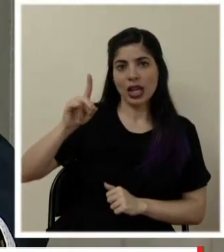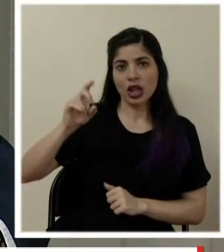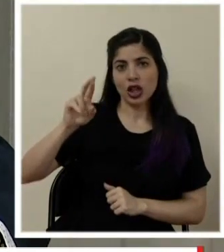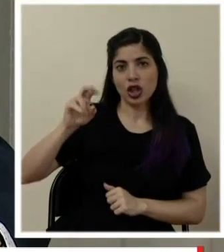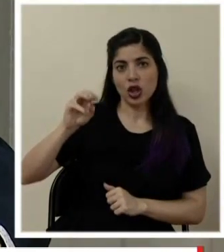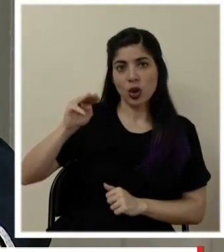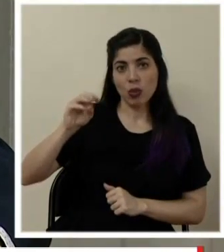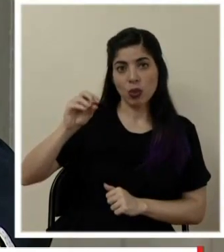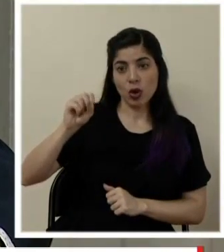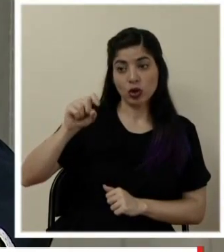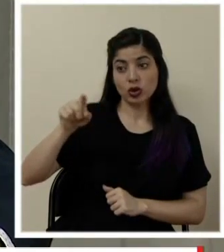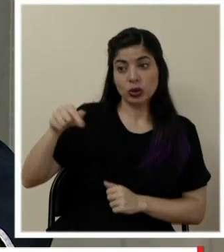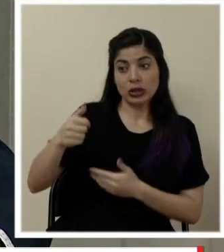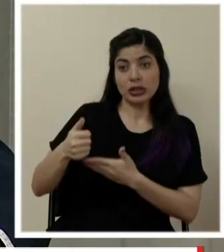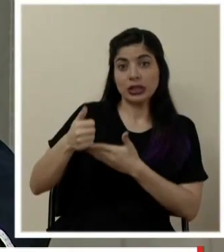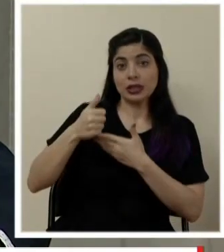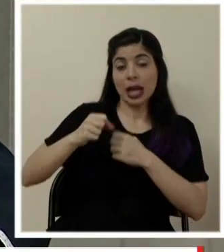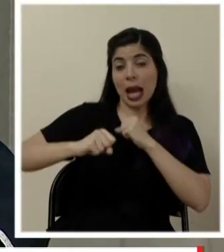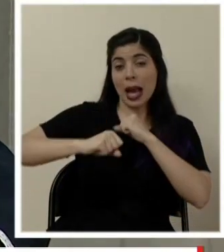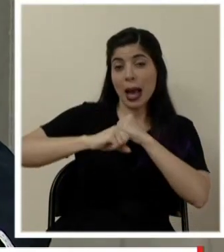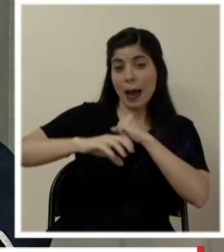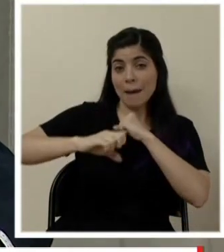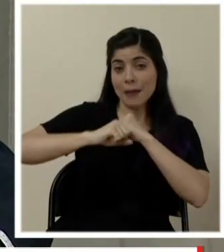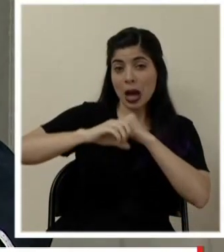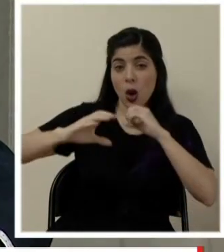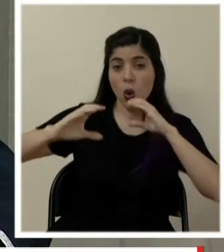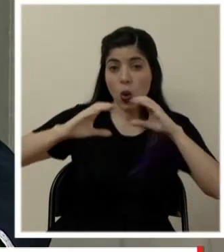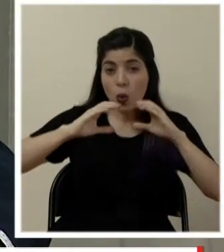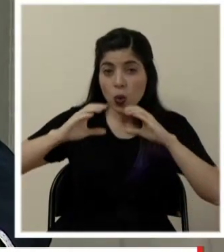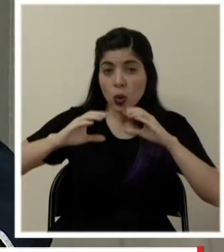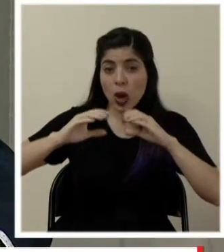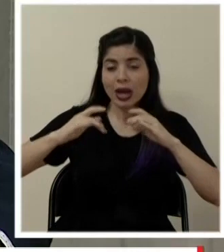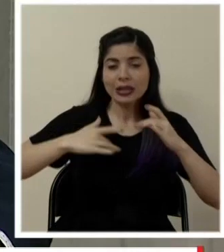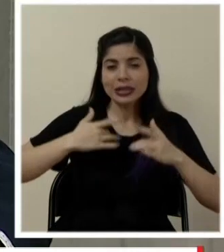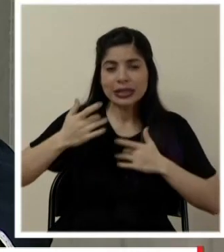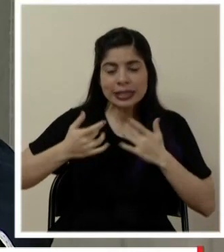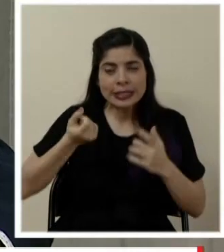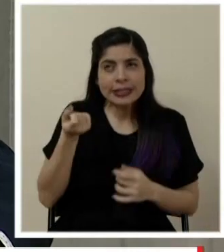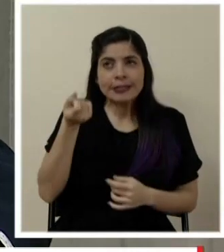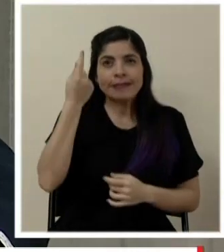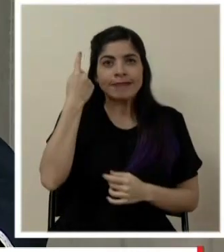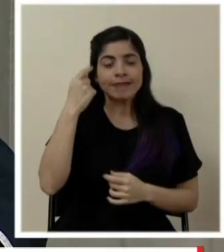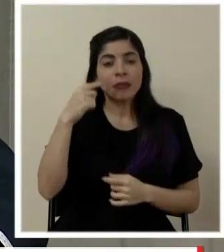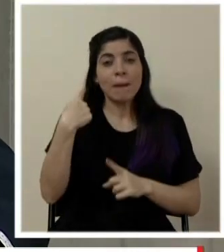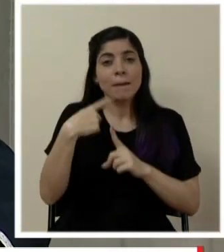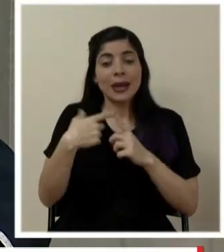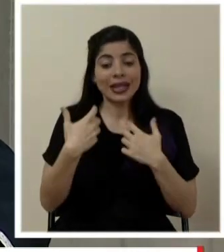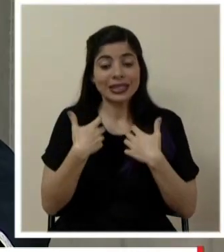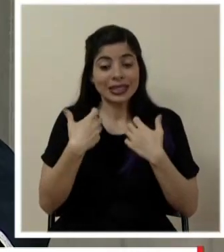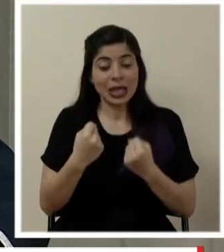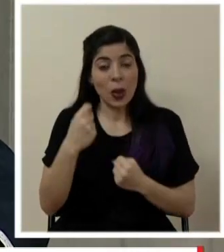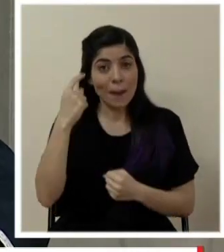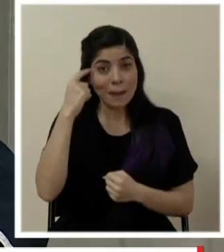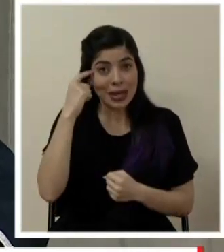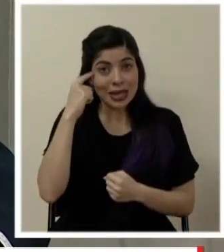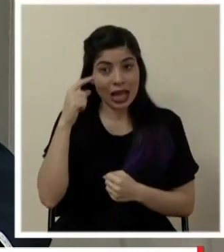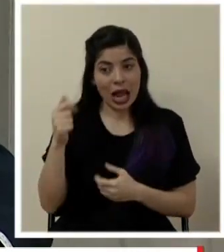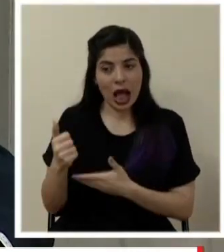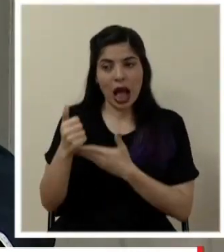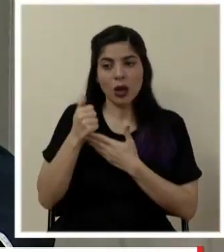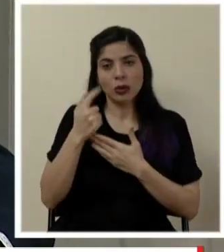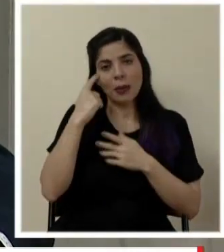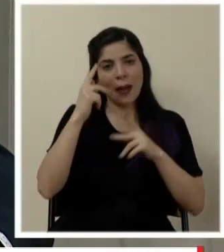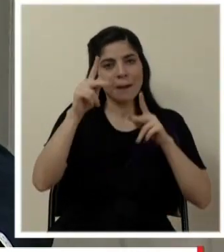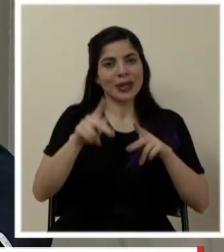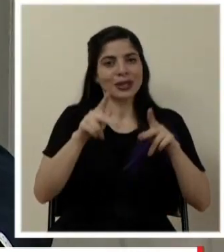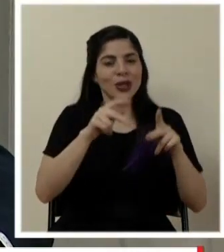permitir trabajar toda esta campaña de comunicación, de sensibilización, y de salud mental para las